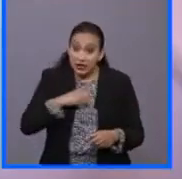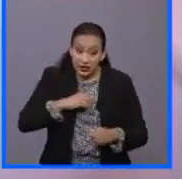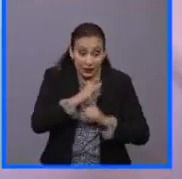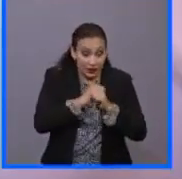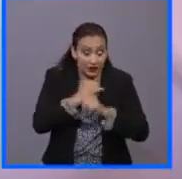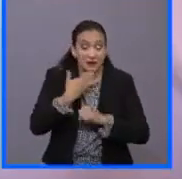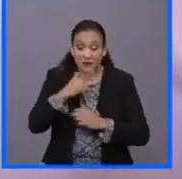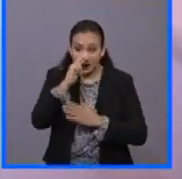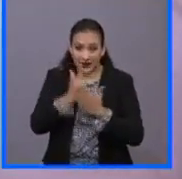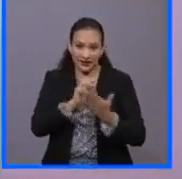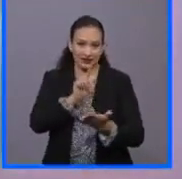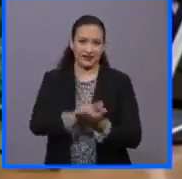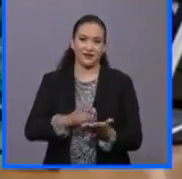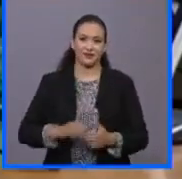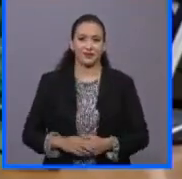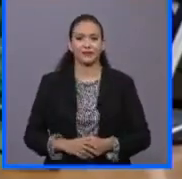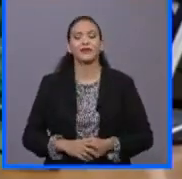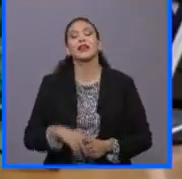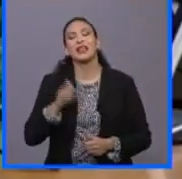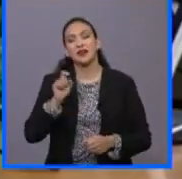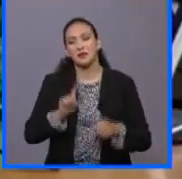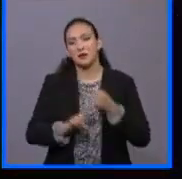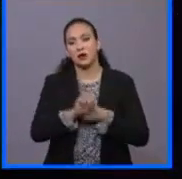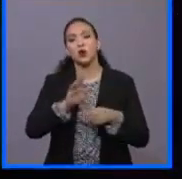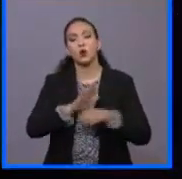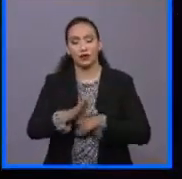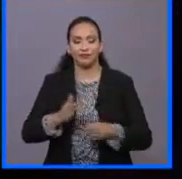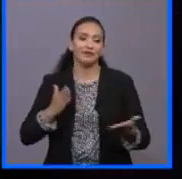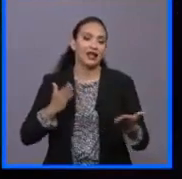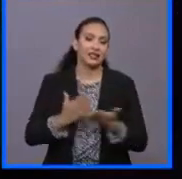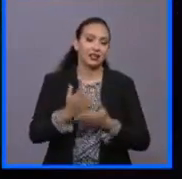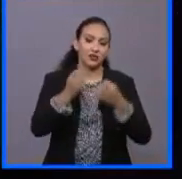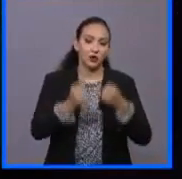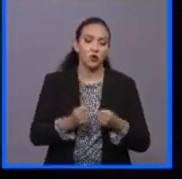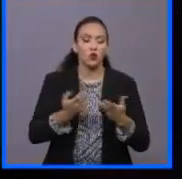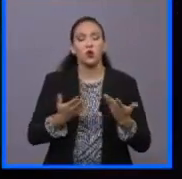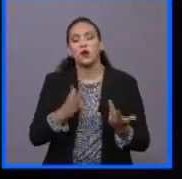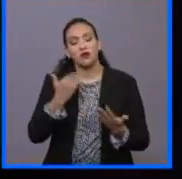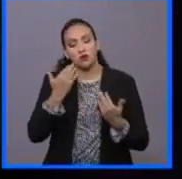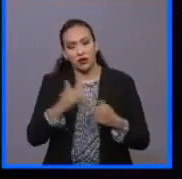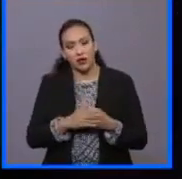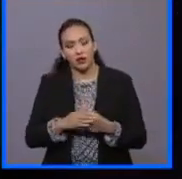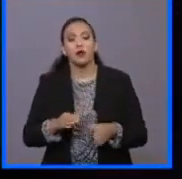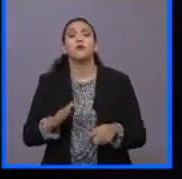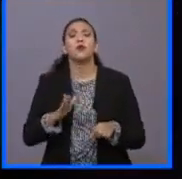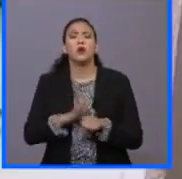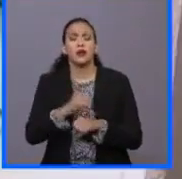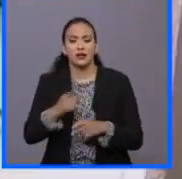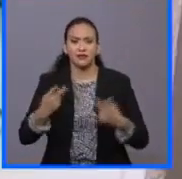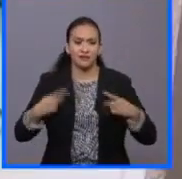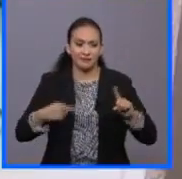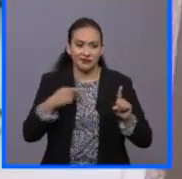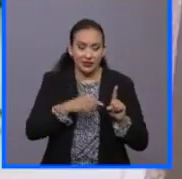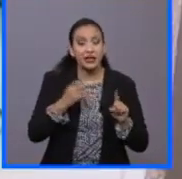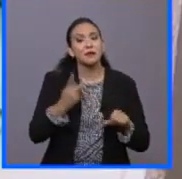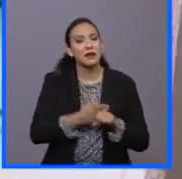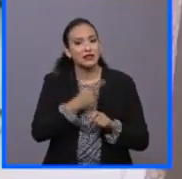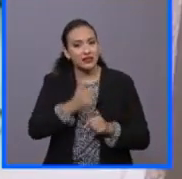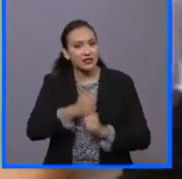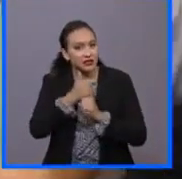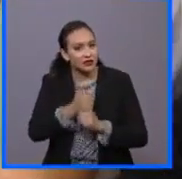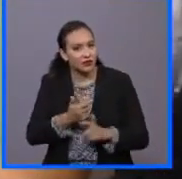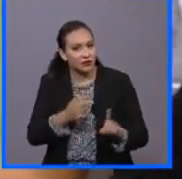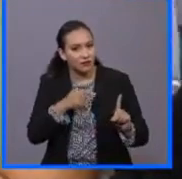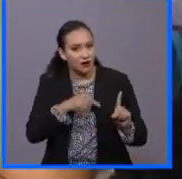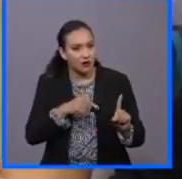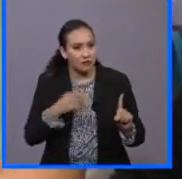constitutivos del delito. También afecta el derecho a la seguridad y certeza jurídica de los ofendidos o víctimas del delito, al quedar